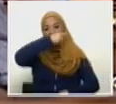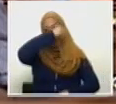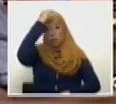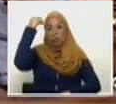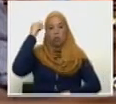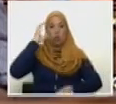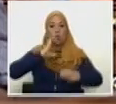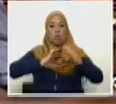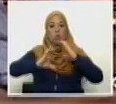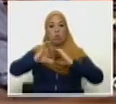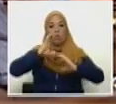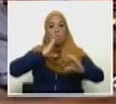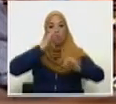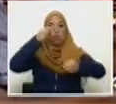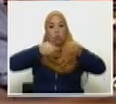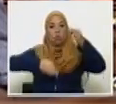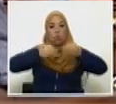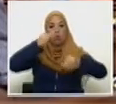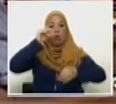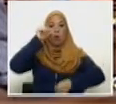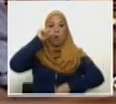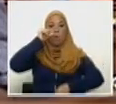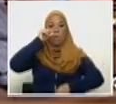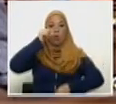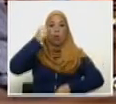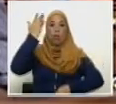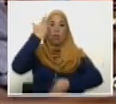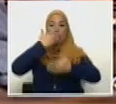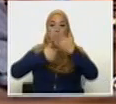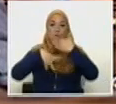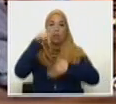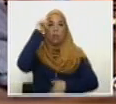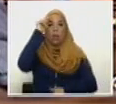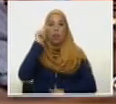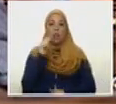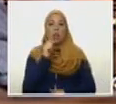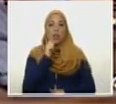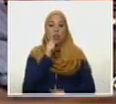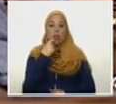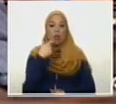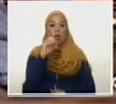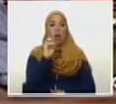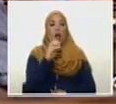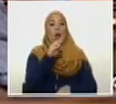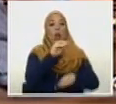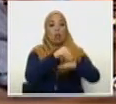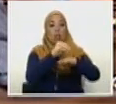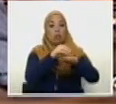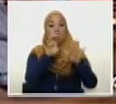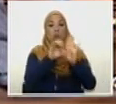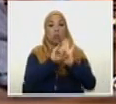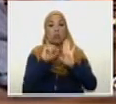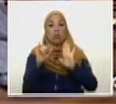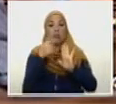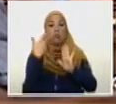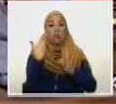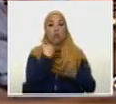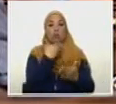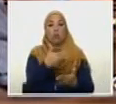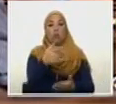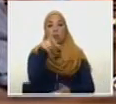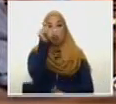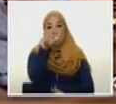comunicación del fiscal general de la República, Tarek William Saab, mediante la cual solicita la autorización del Poder Constituyente Originario para designar a la